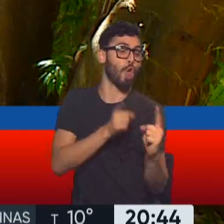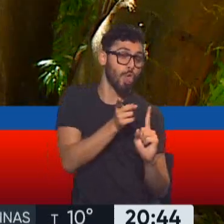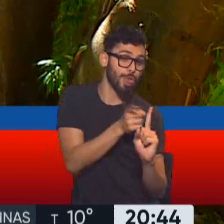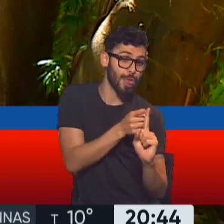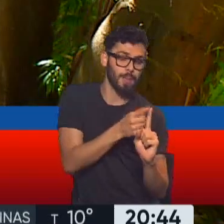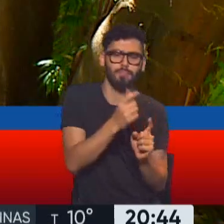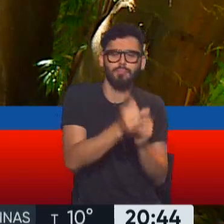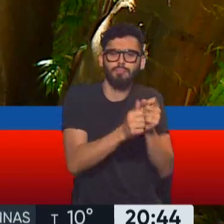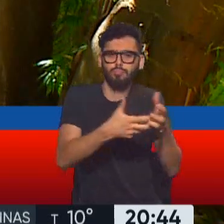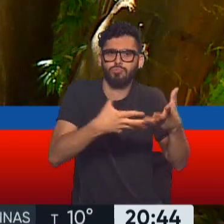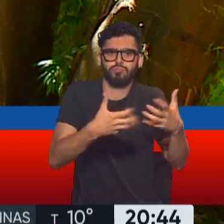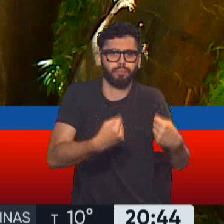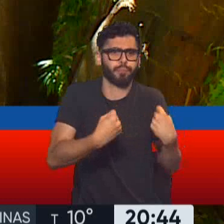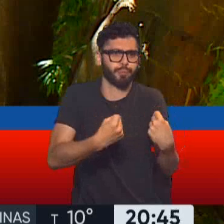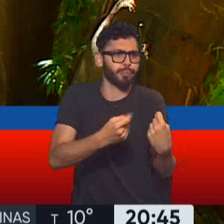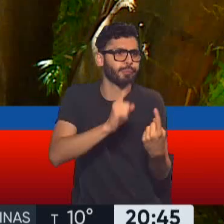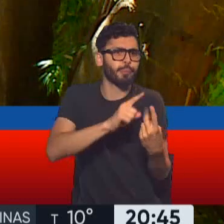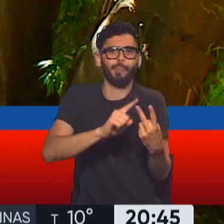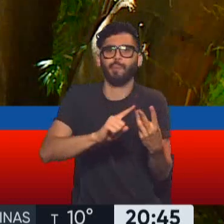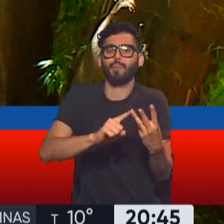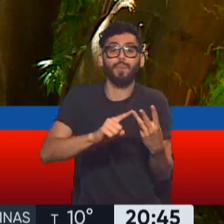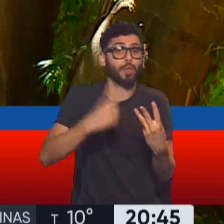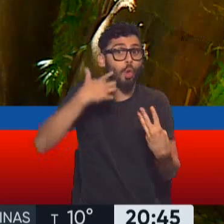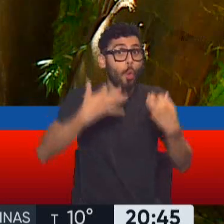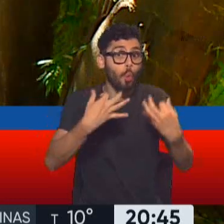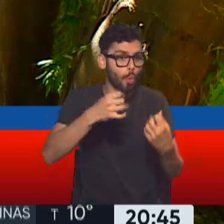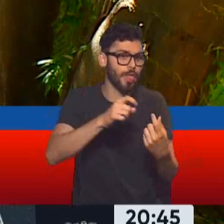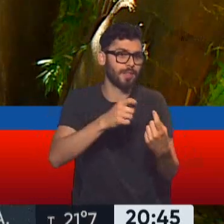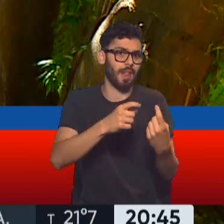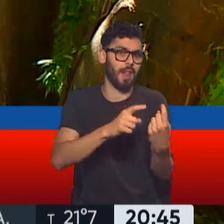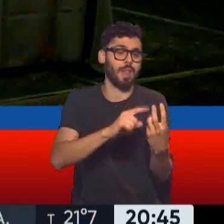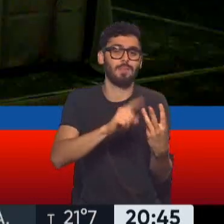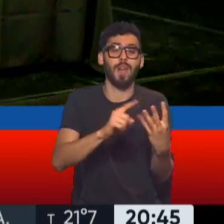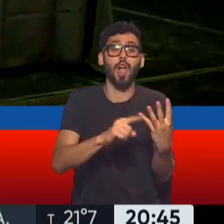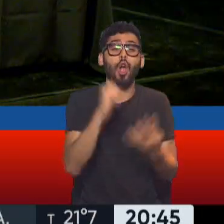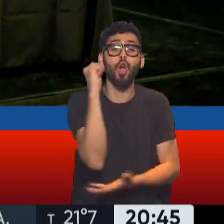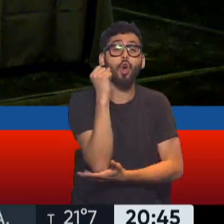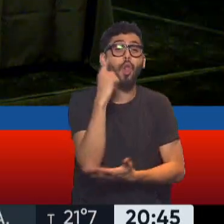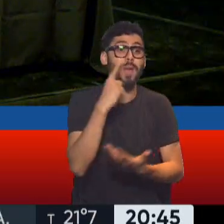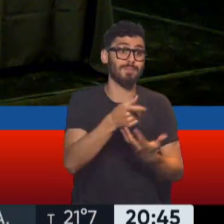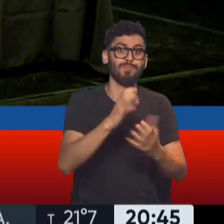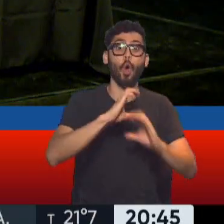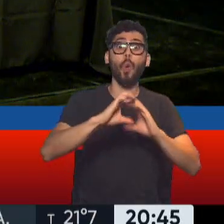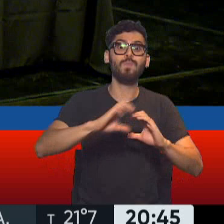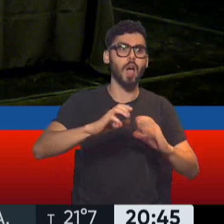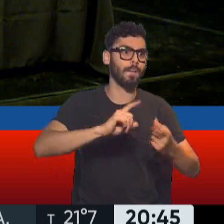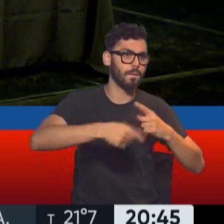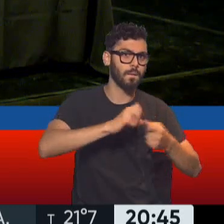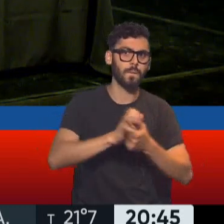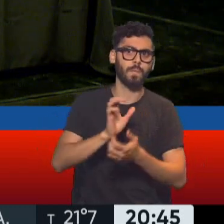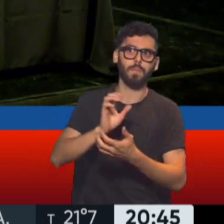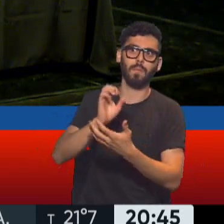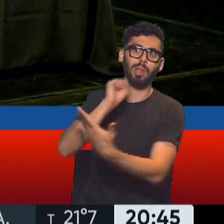con las corporaciones, con el poder judicial y con los grandes grupos económicos de comunicación también, ¿no? ¿Por qué se